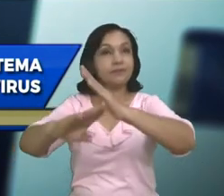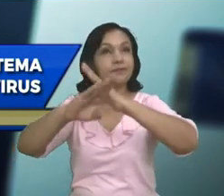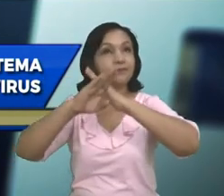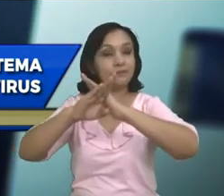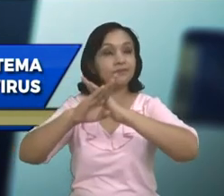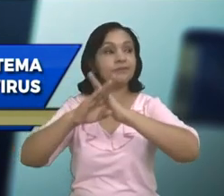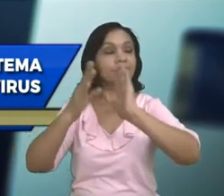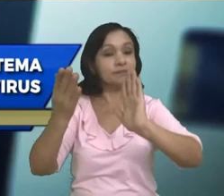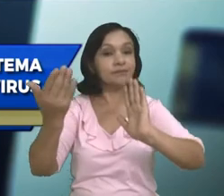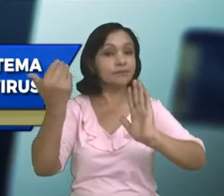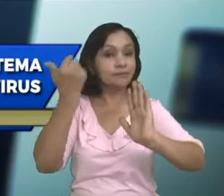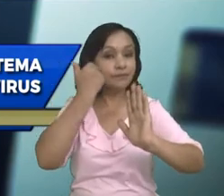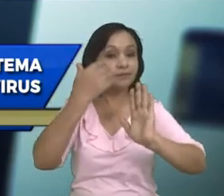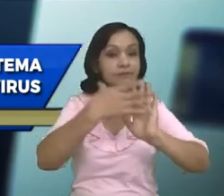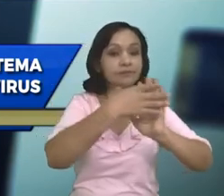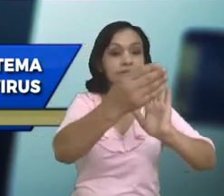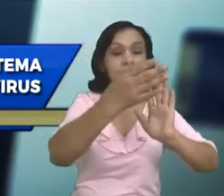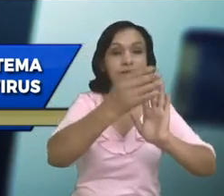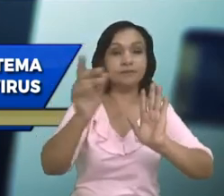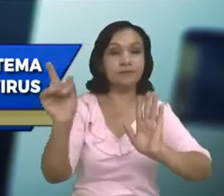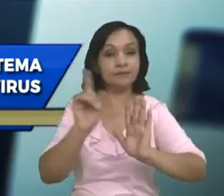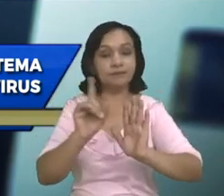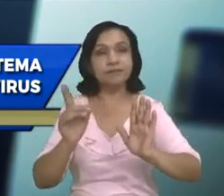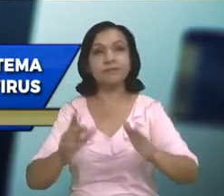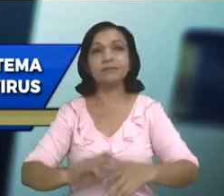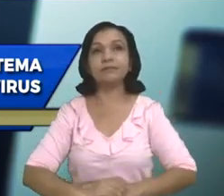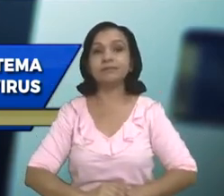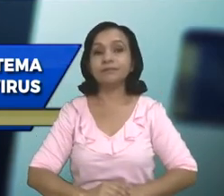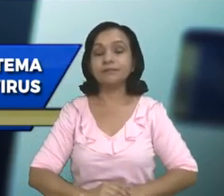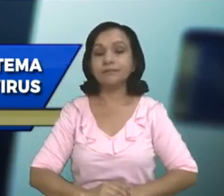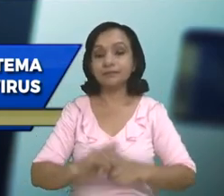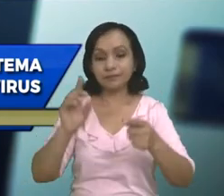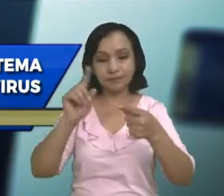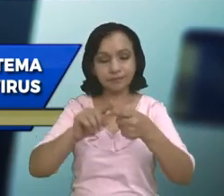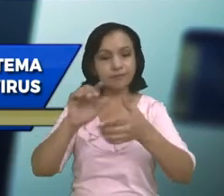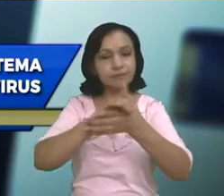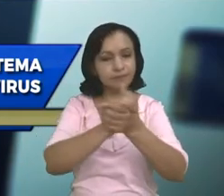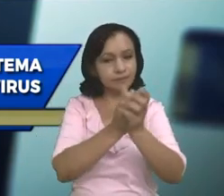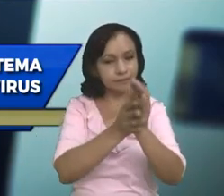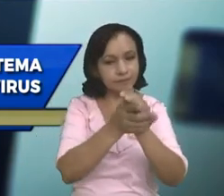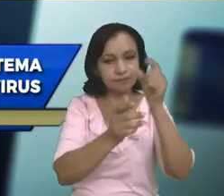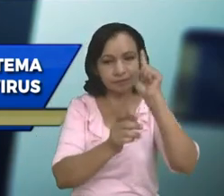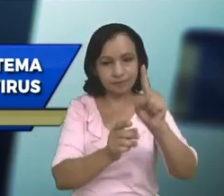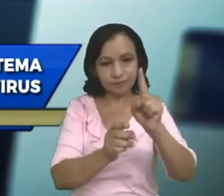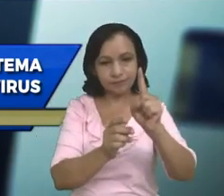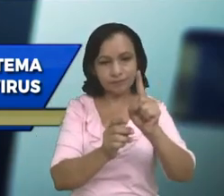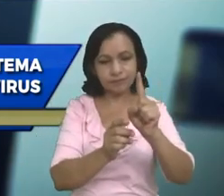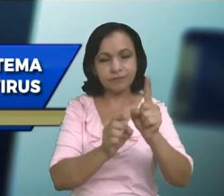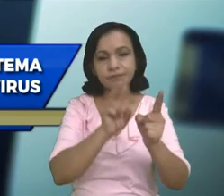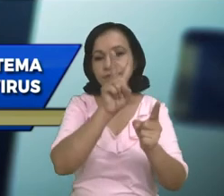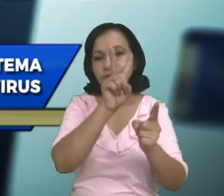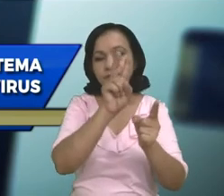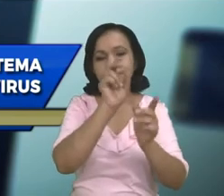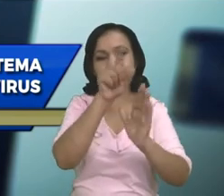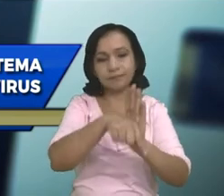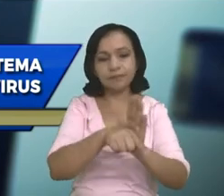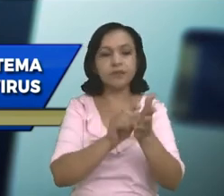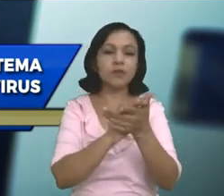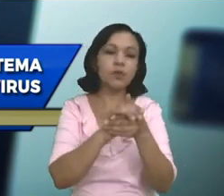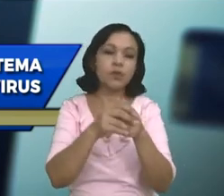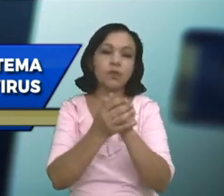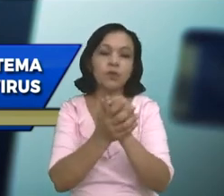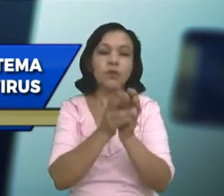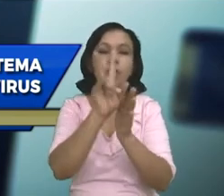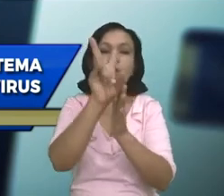mínimas de transmitir esta enfermedad entonces el lavado a mano será al menos 20 segundos para